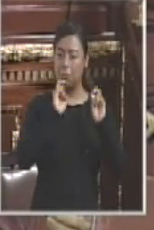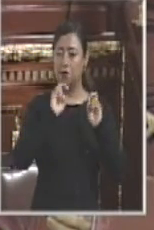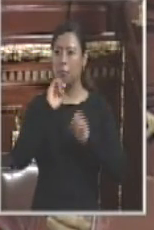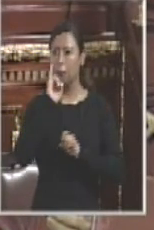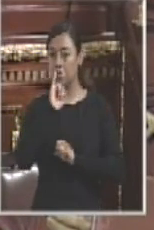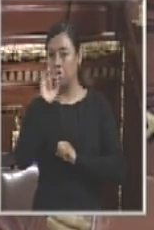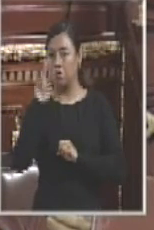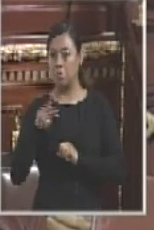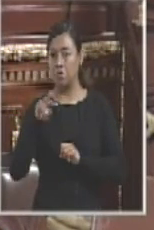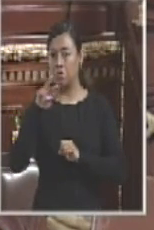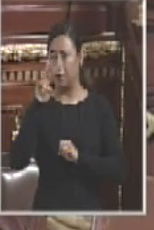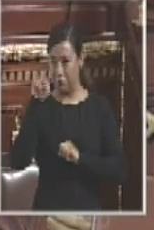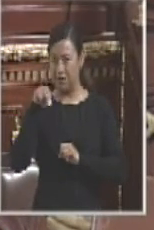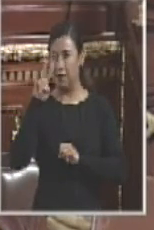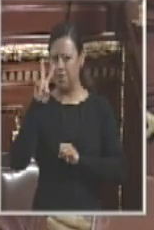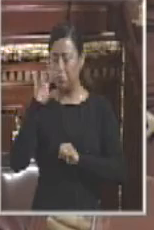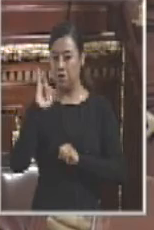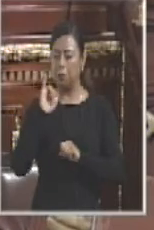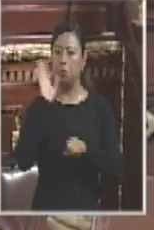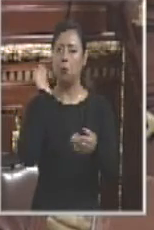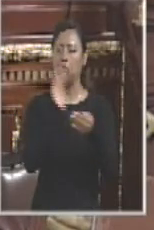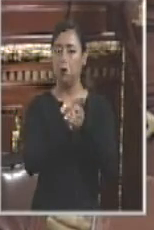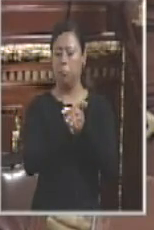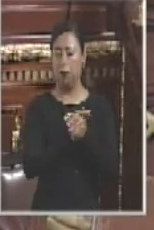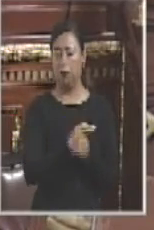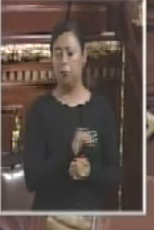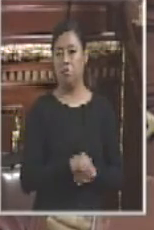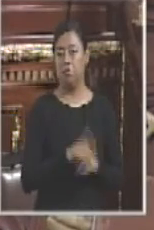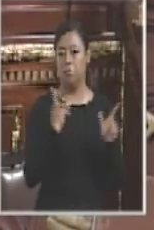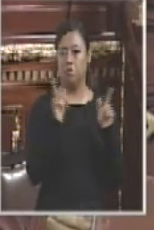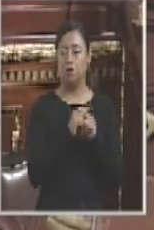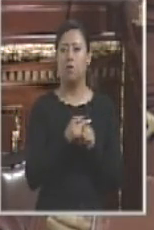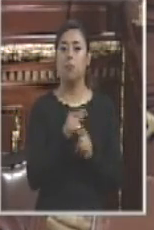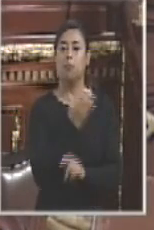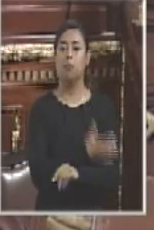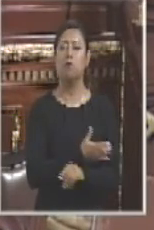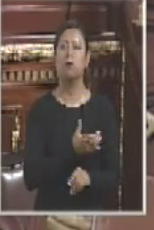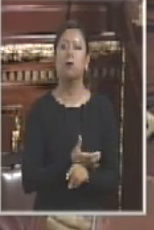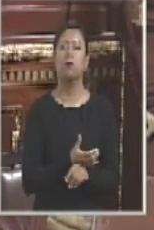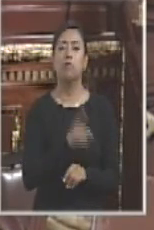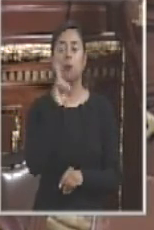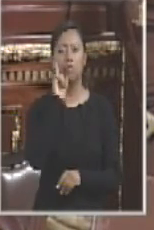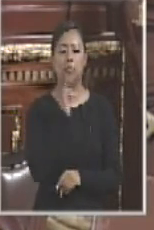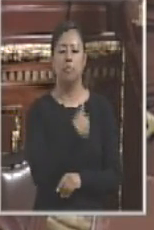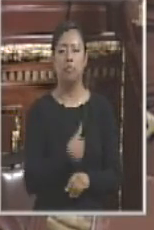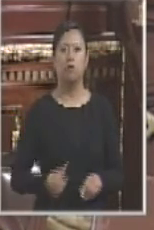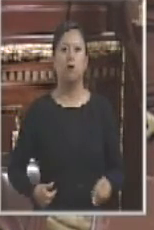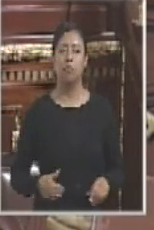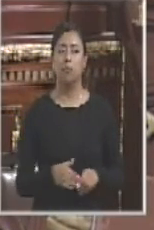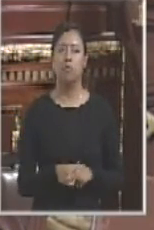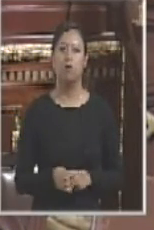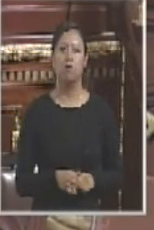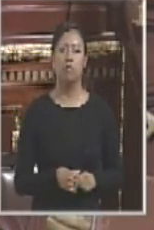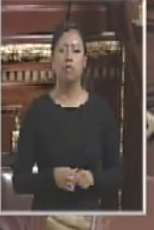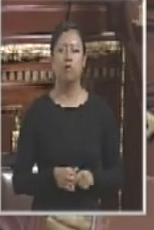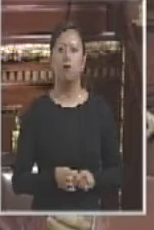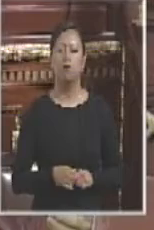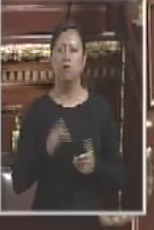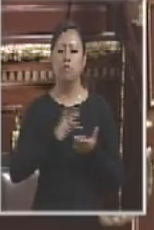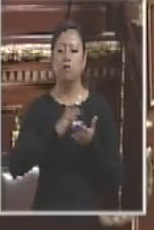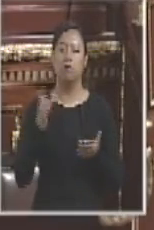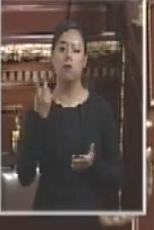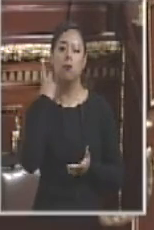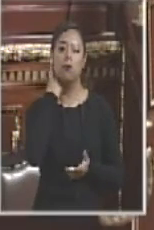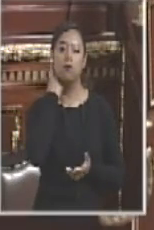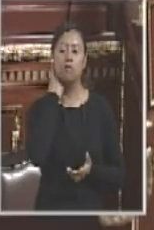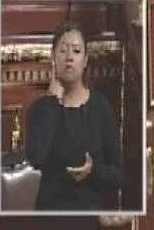del Instituto de Vivienda de la Ciudad de México. Es cuanto, compañera presidenta. Gracias,